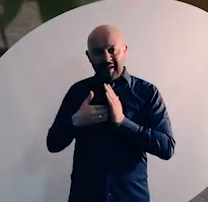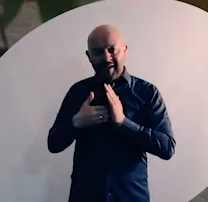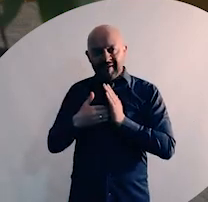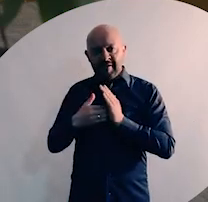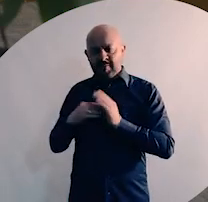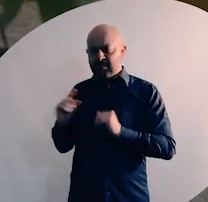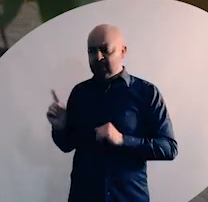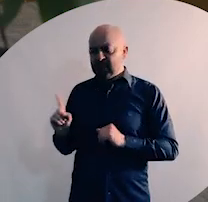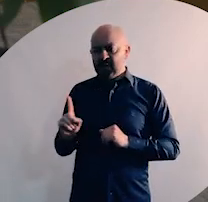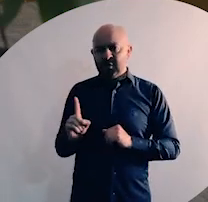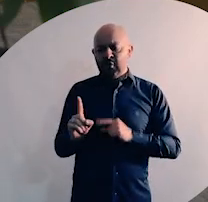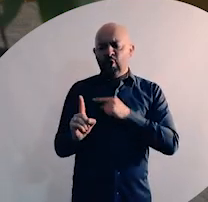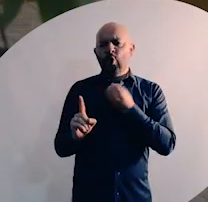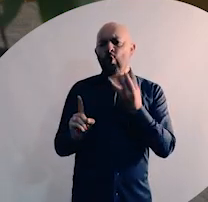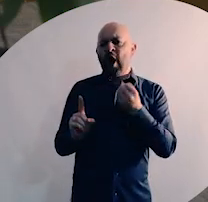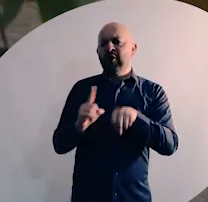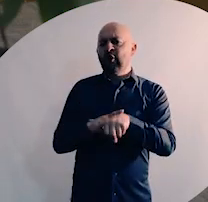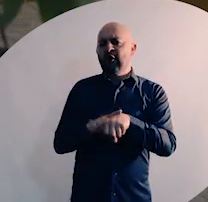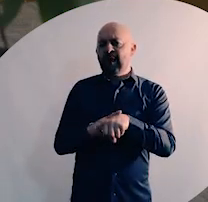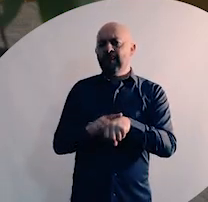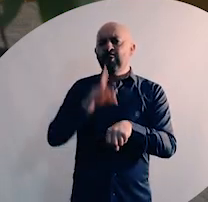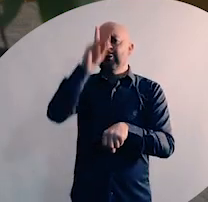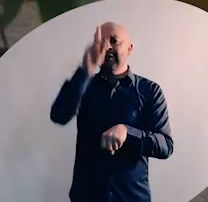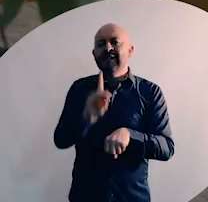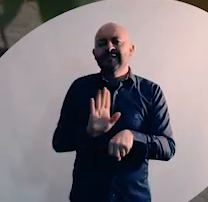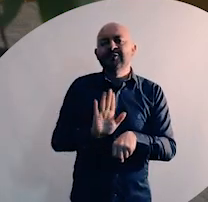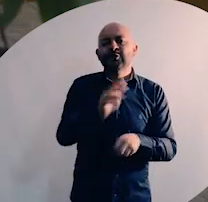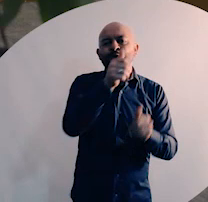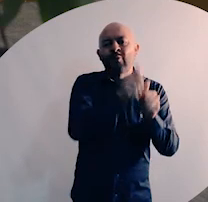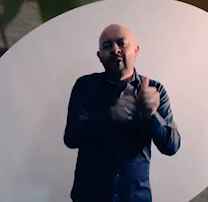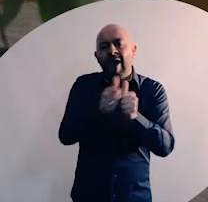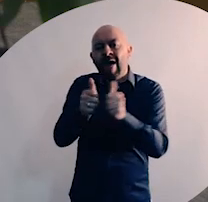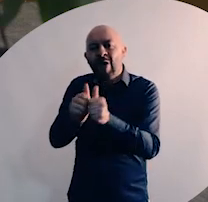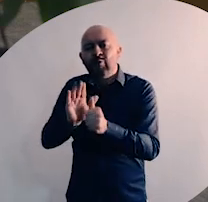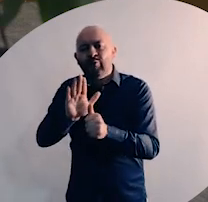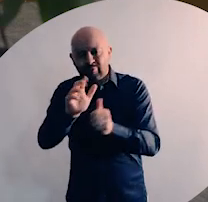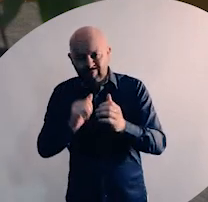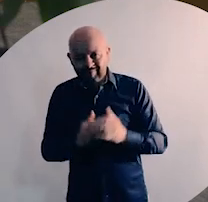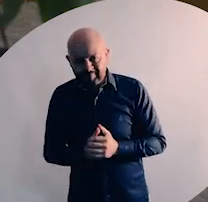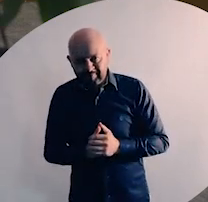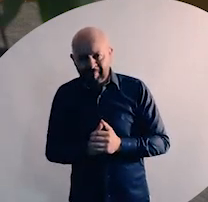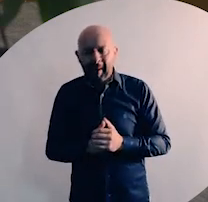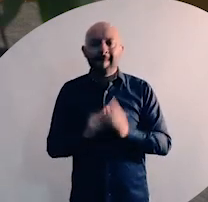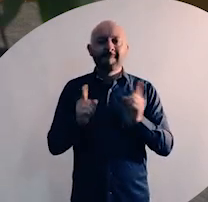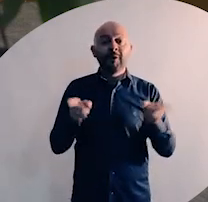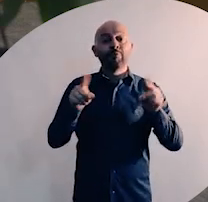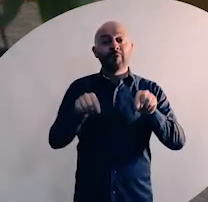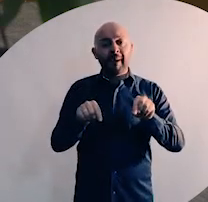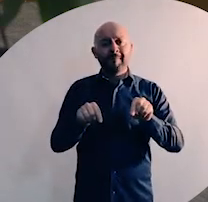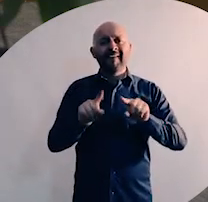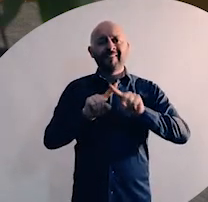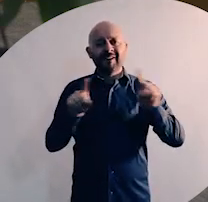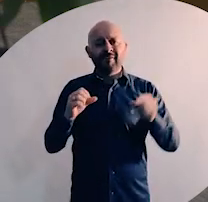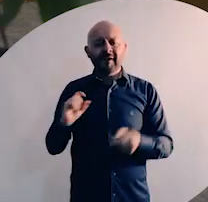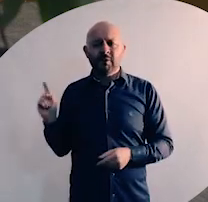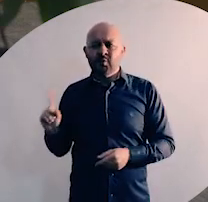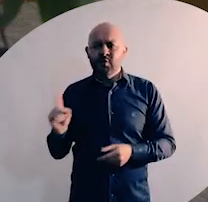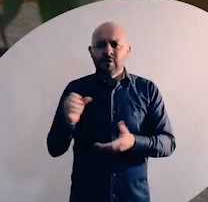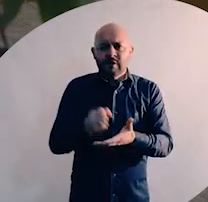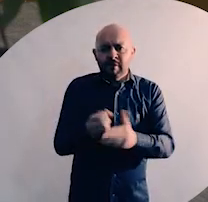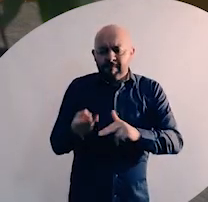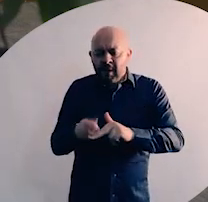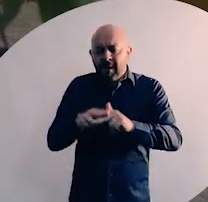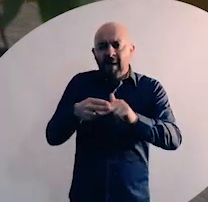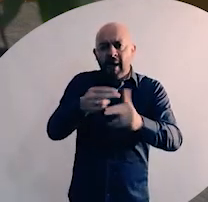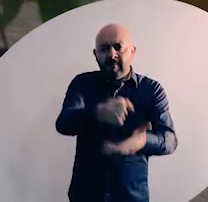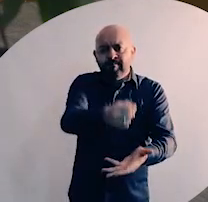arranca desde 500 mil pesos y el cliente elige durante cuánto desea tener invertidos sus recursos. Según